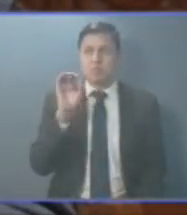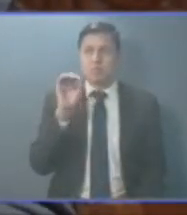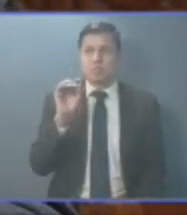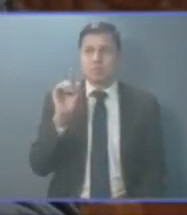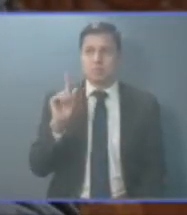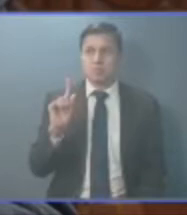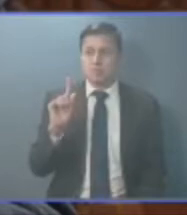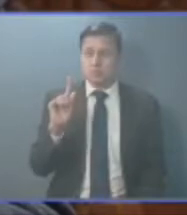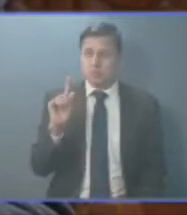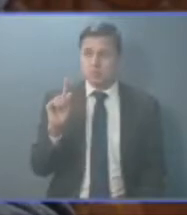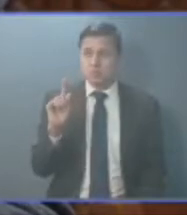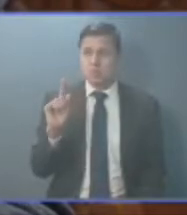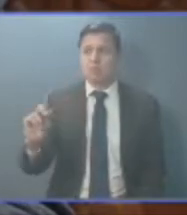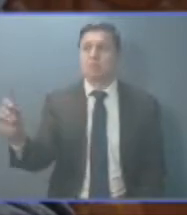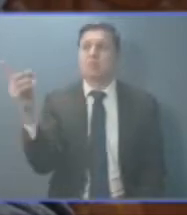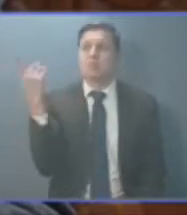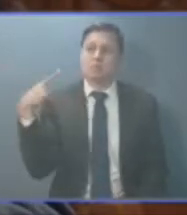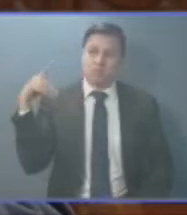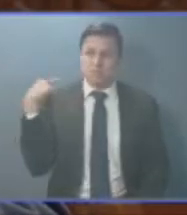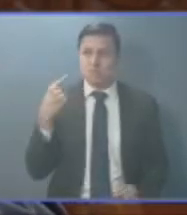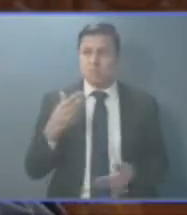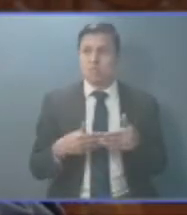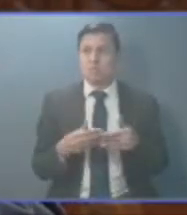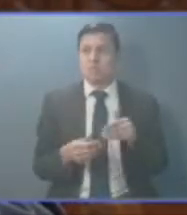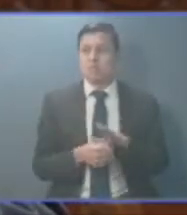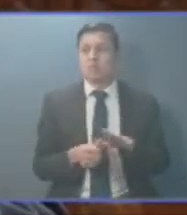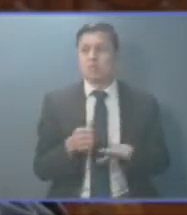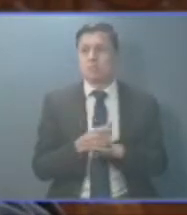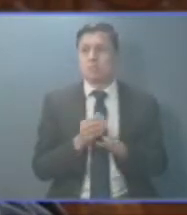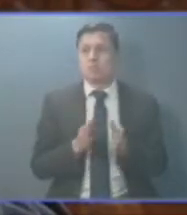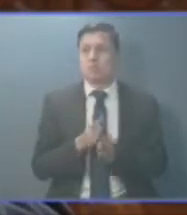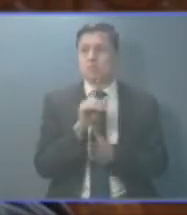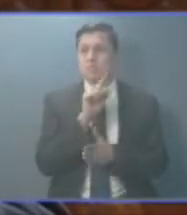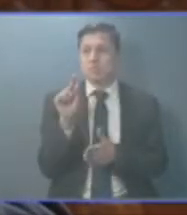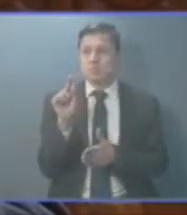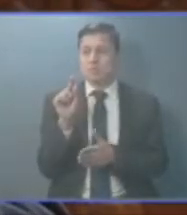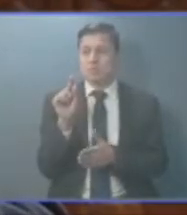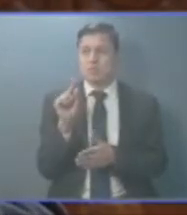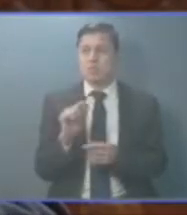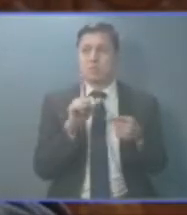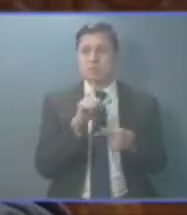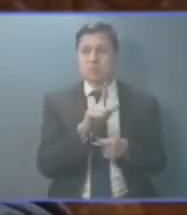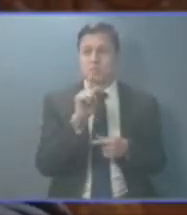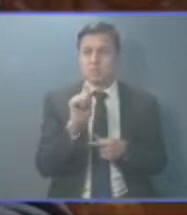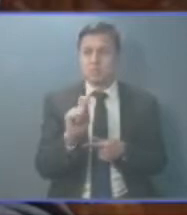UP 2.01, Dirección y Administración Institucional.